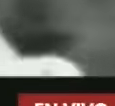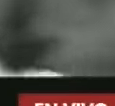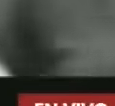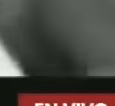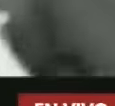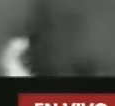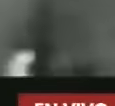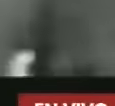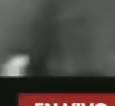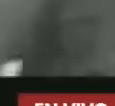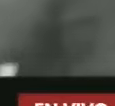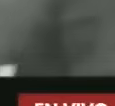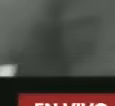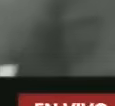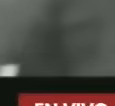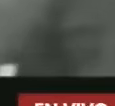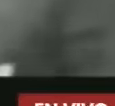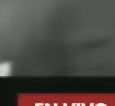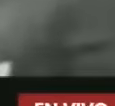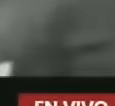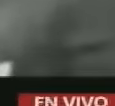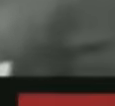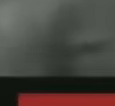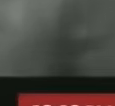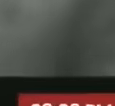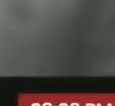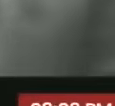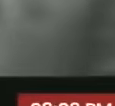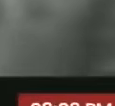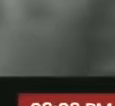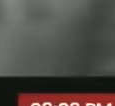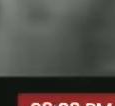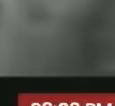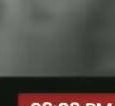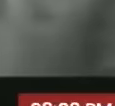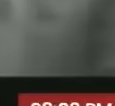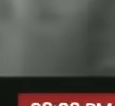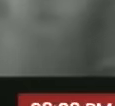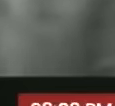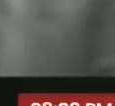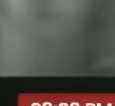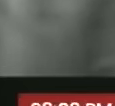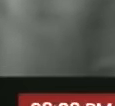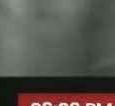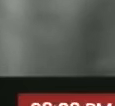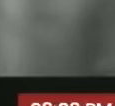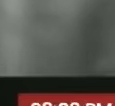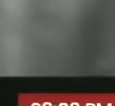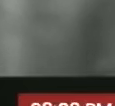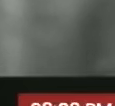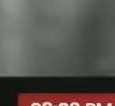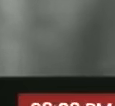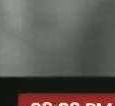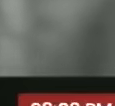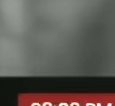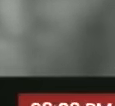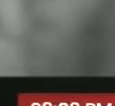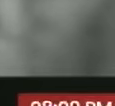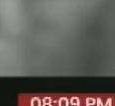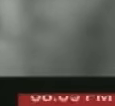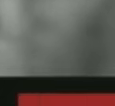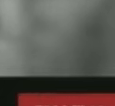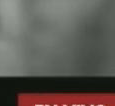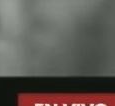así para aislar a Venezuela? Quieren que le diga una cosa, que si hubiéramos estado en guerra, los habrían fusilado por traidores a la